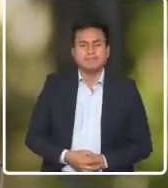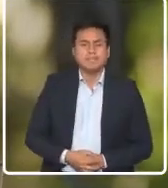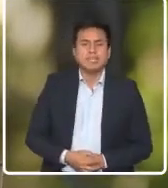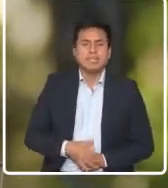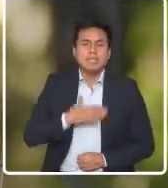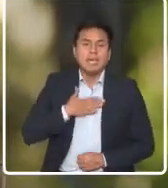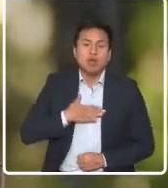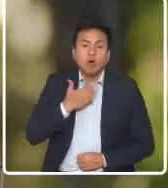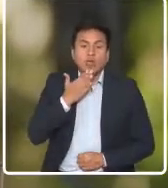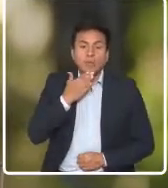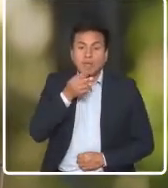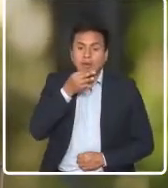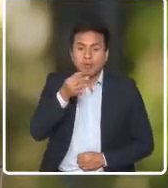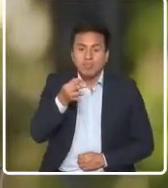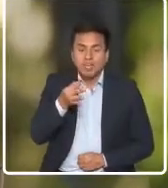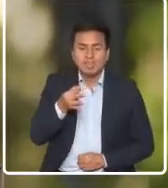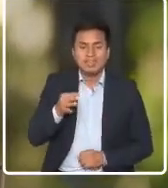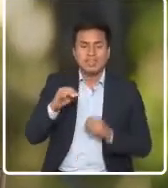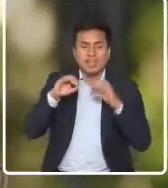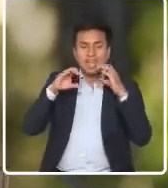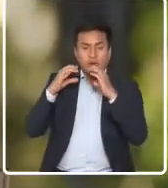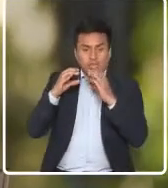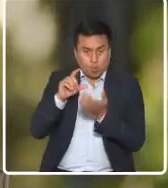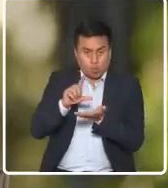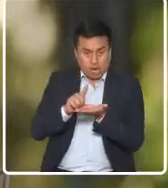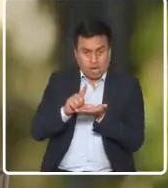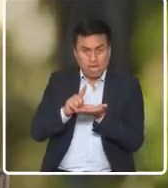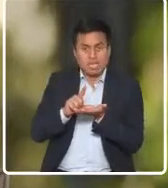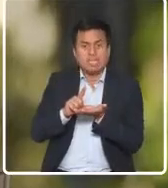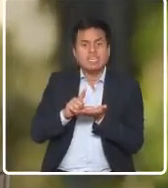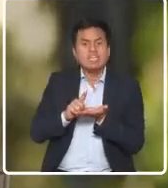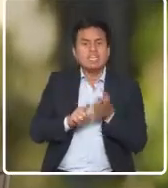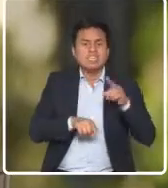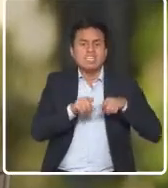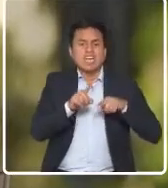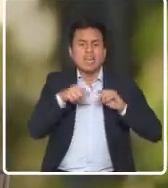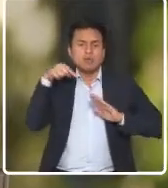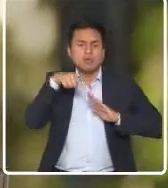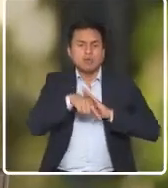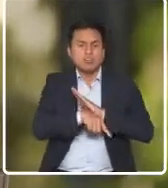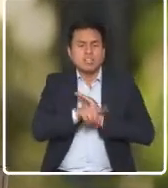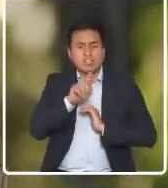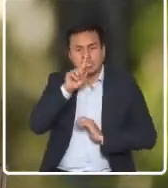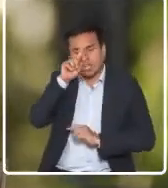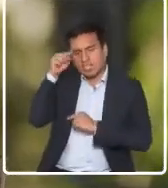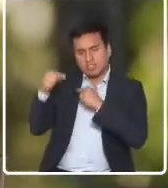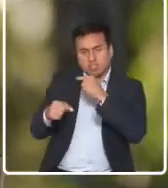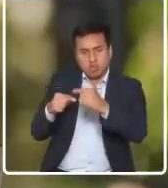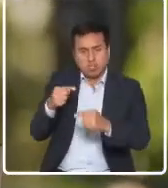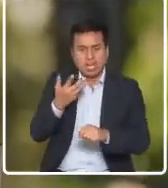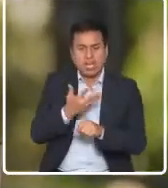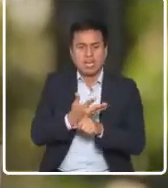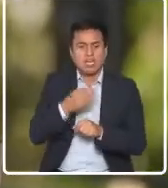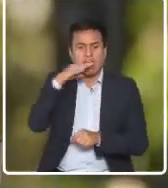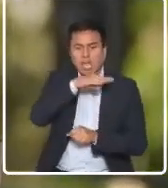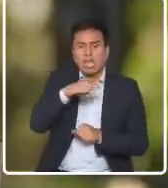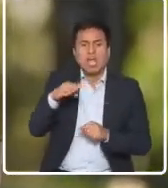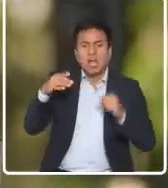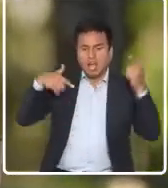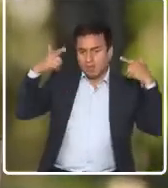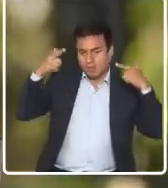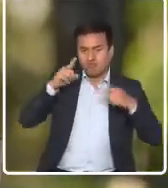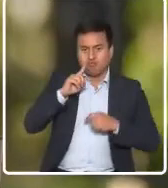Le quiero también contar que Cauquenes es una tierra de profundas tradiciones, tradiciones